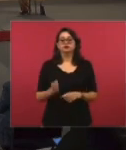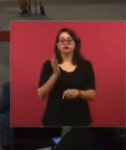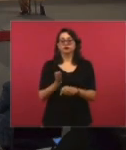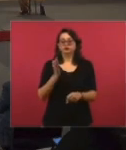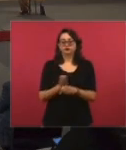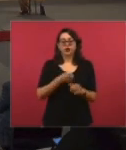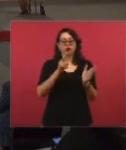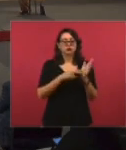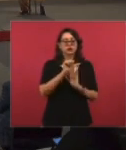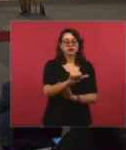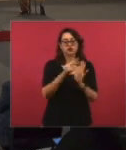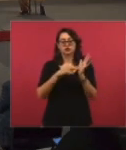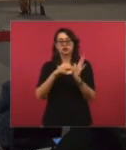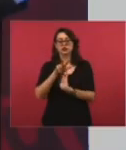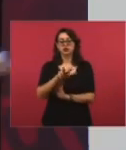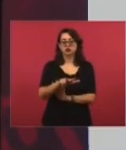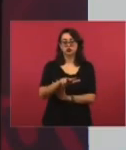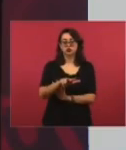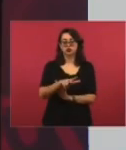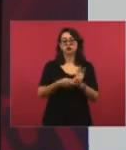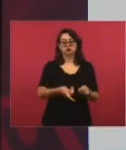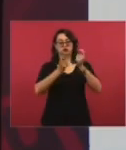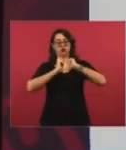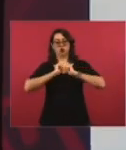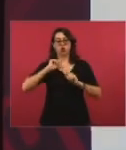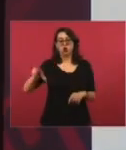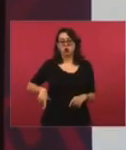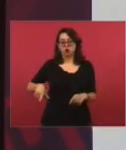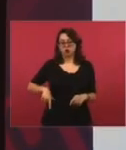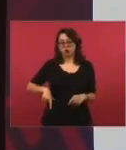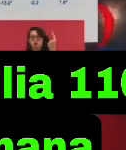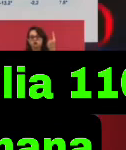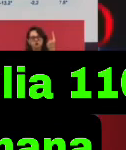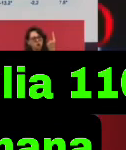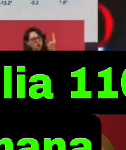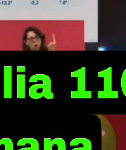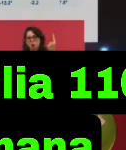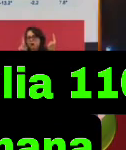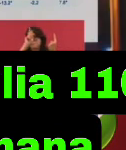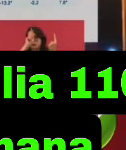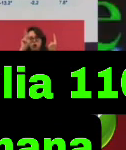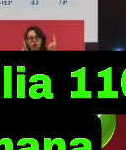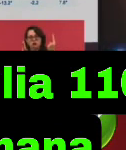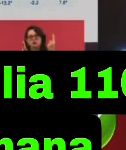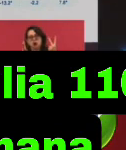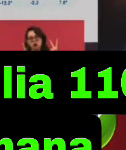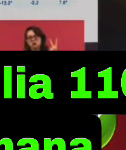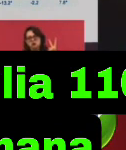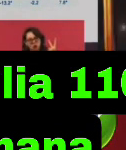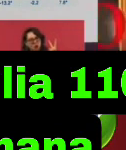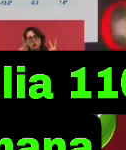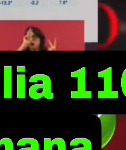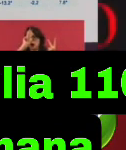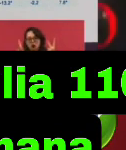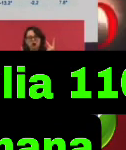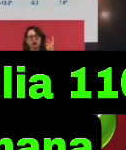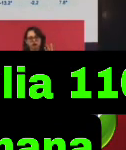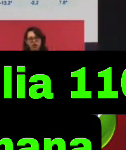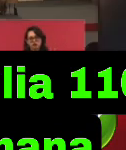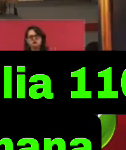nos está dando migajas a todos los mexicanos. Ya a partir del 5